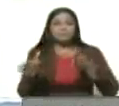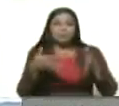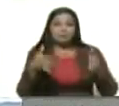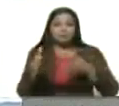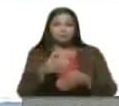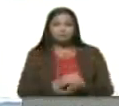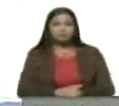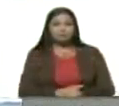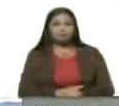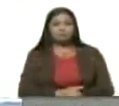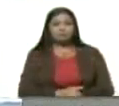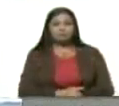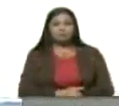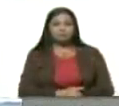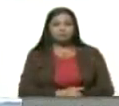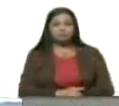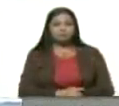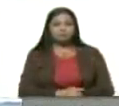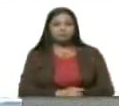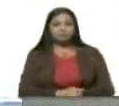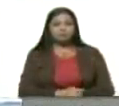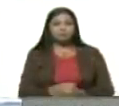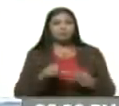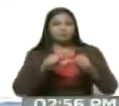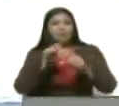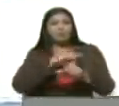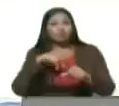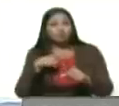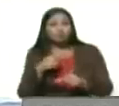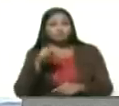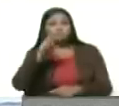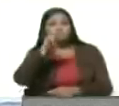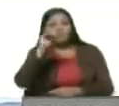5 de marzo. Nos queda el